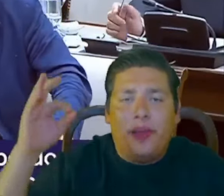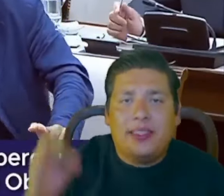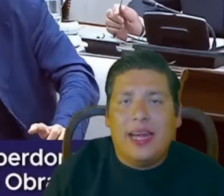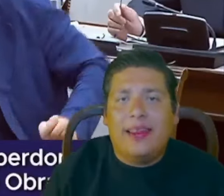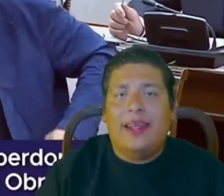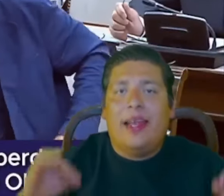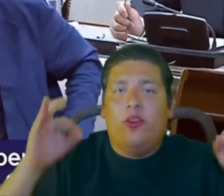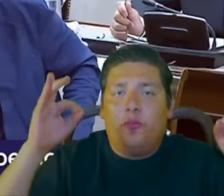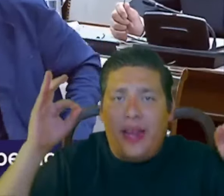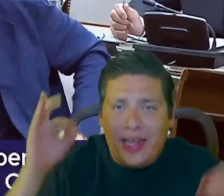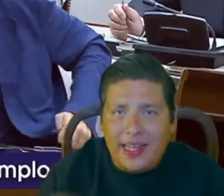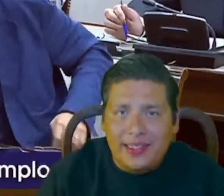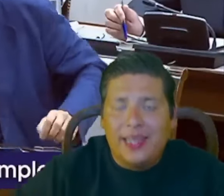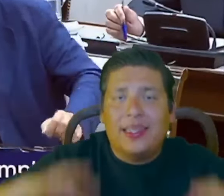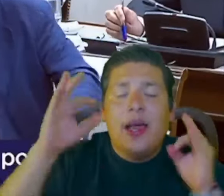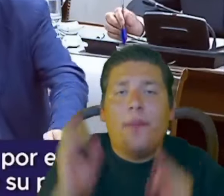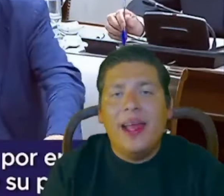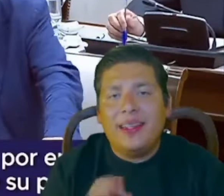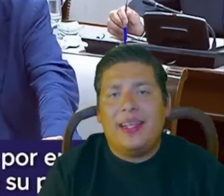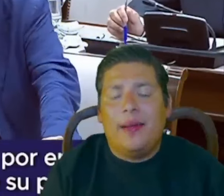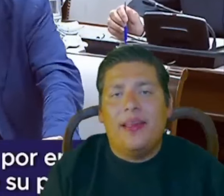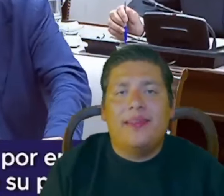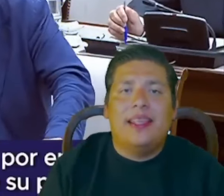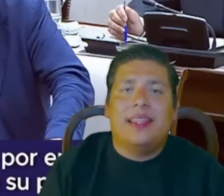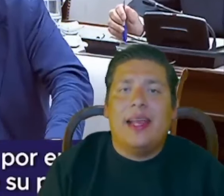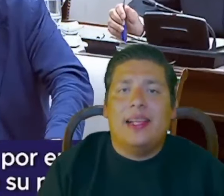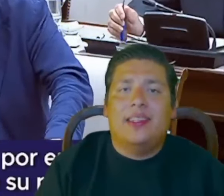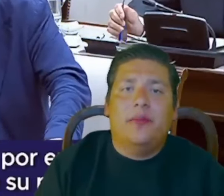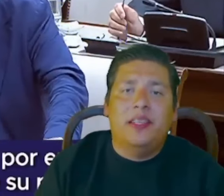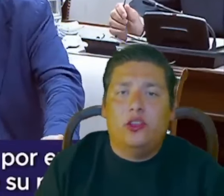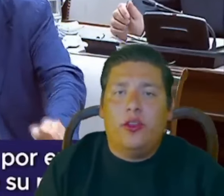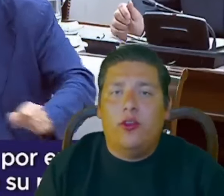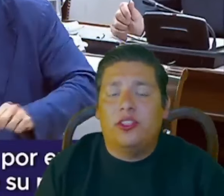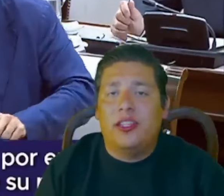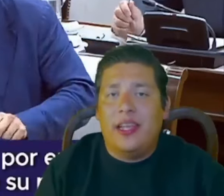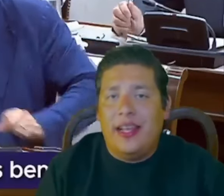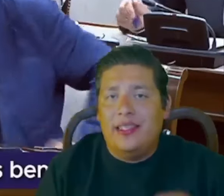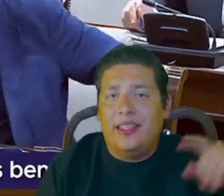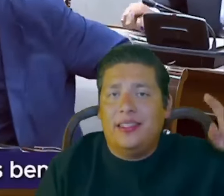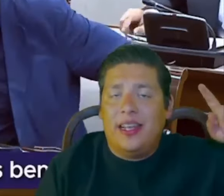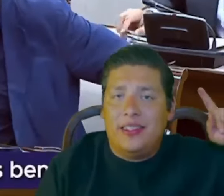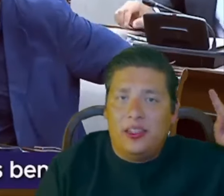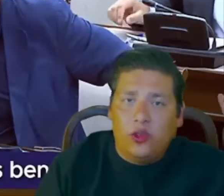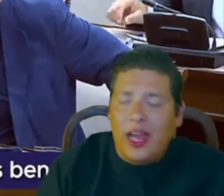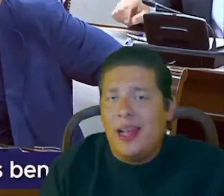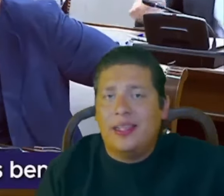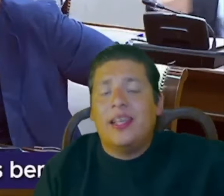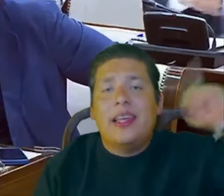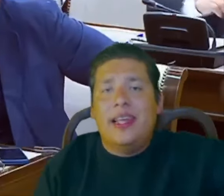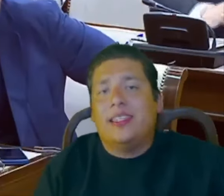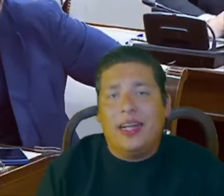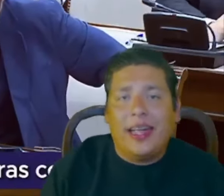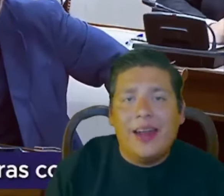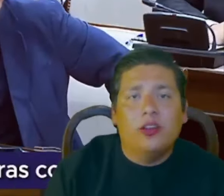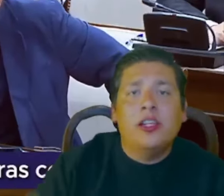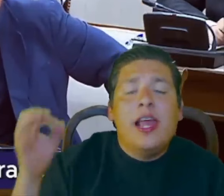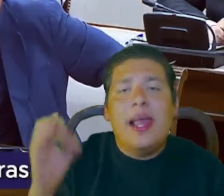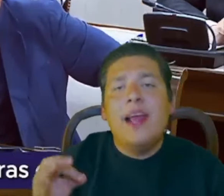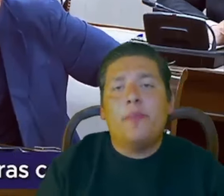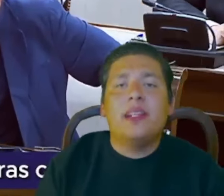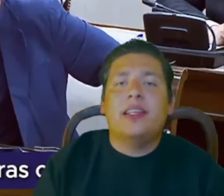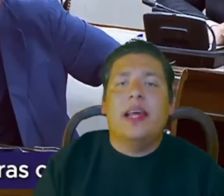y amigos, a pesar de que los prianistas prácticamente están al servicio de los intereses transnacionales y